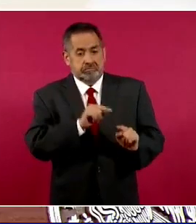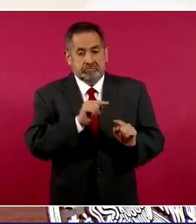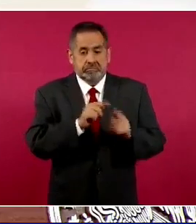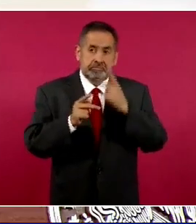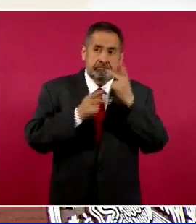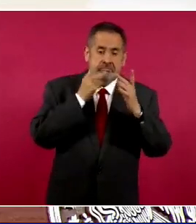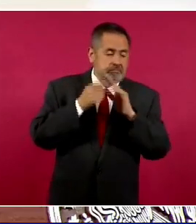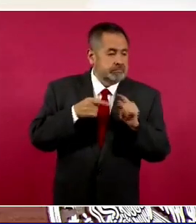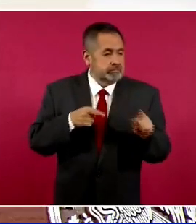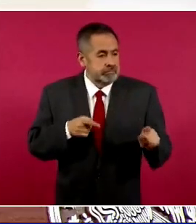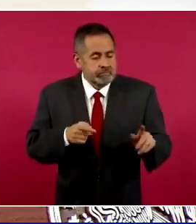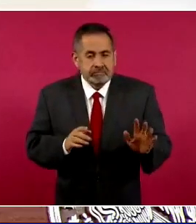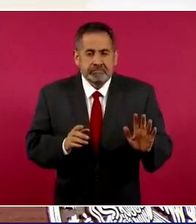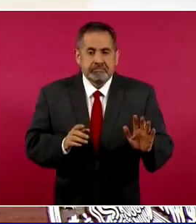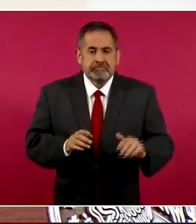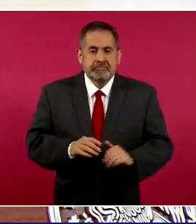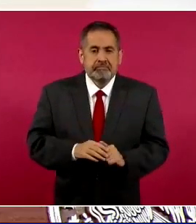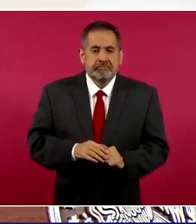hablarse, que